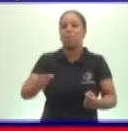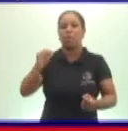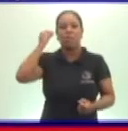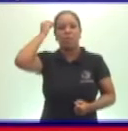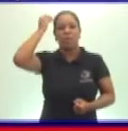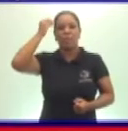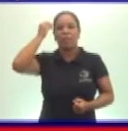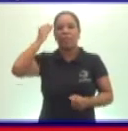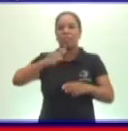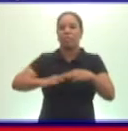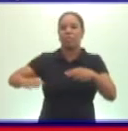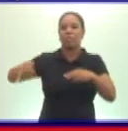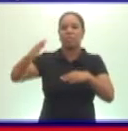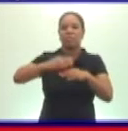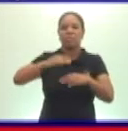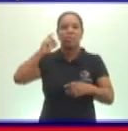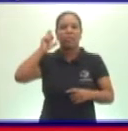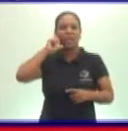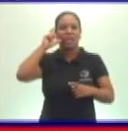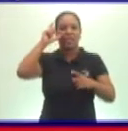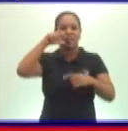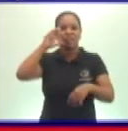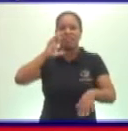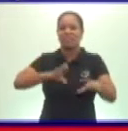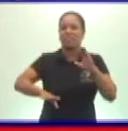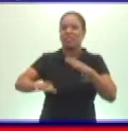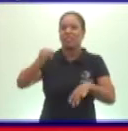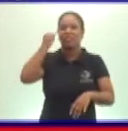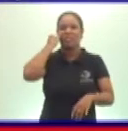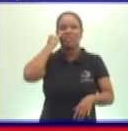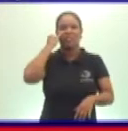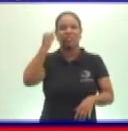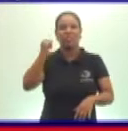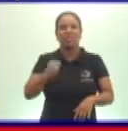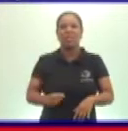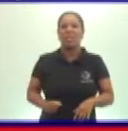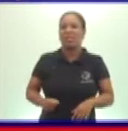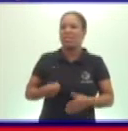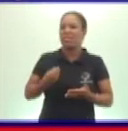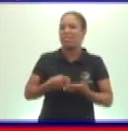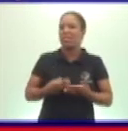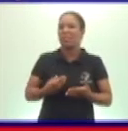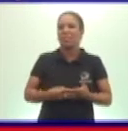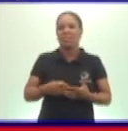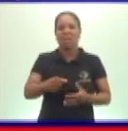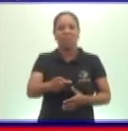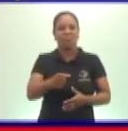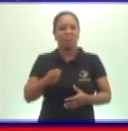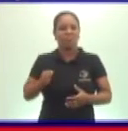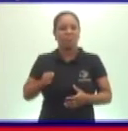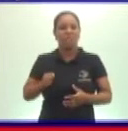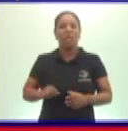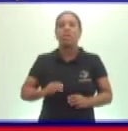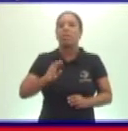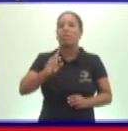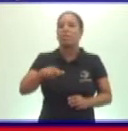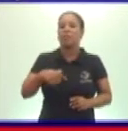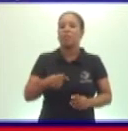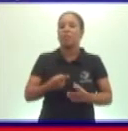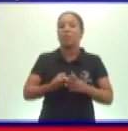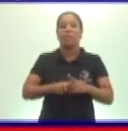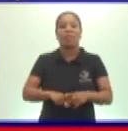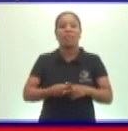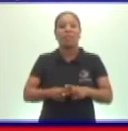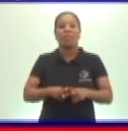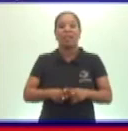de la ciencia, defendiendo intereses sociales y clasistas, y con un proyecto que intenta restaurar la